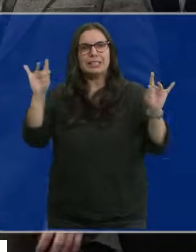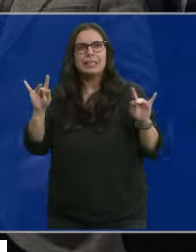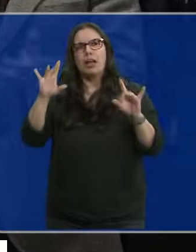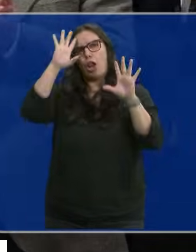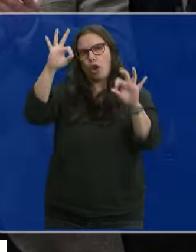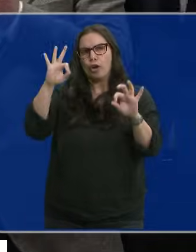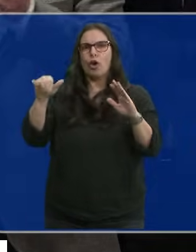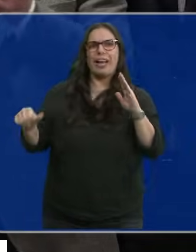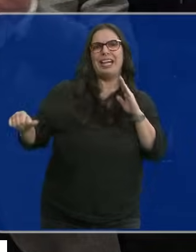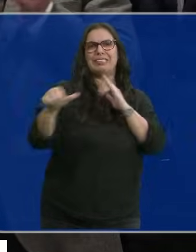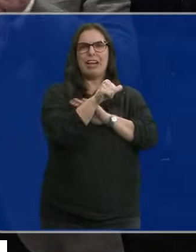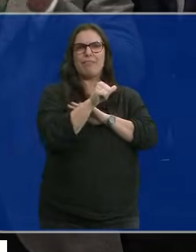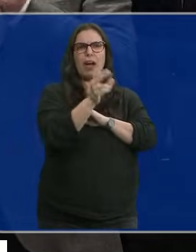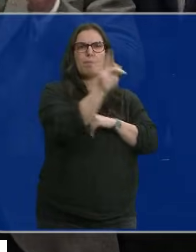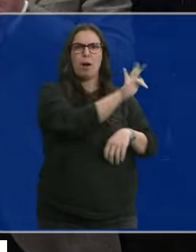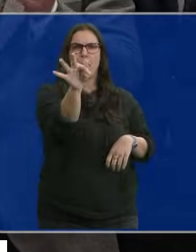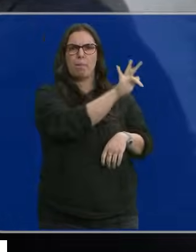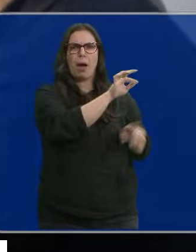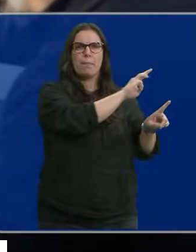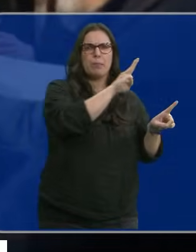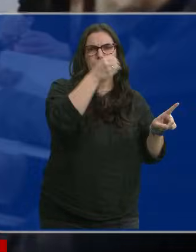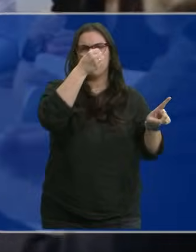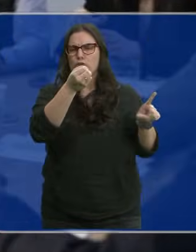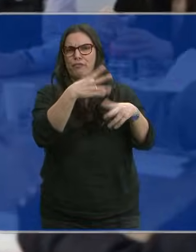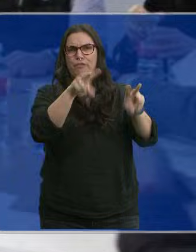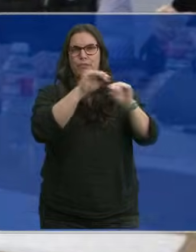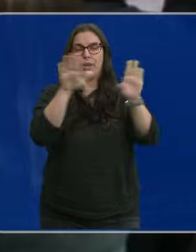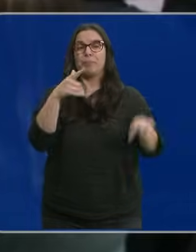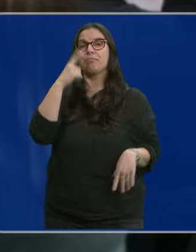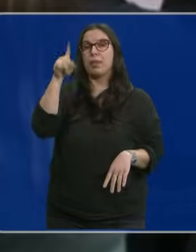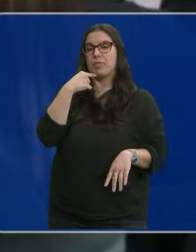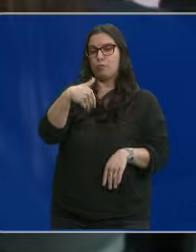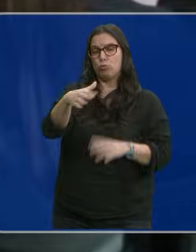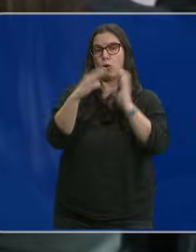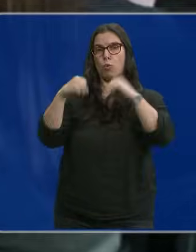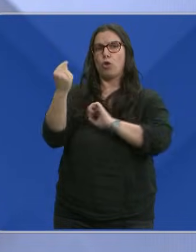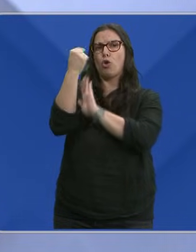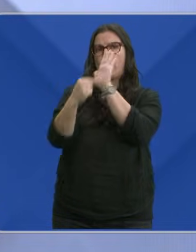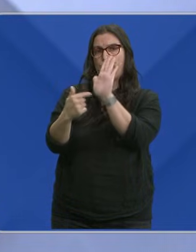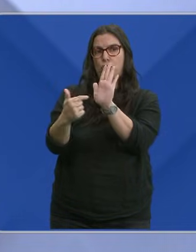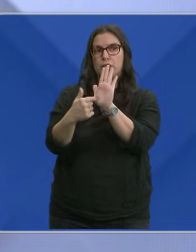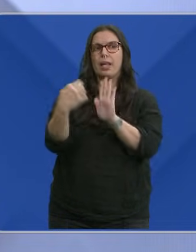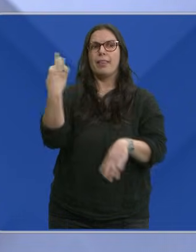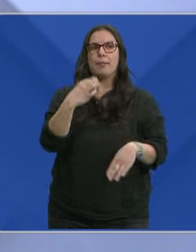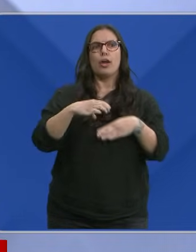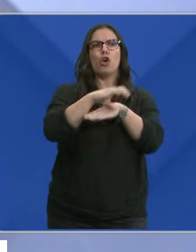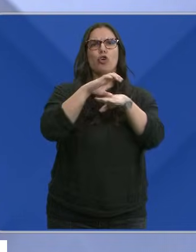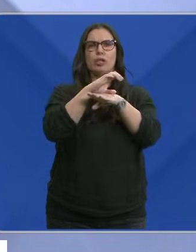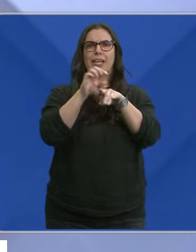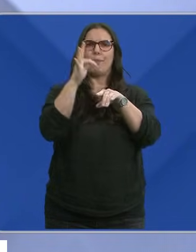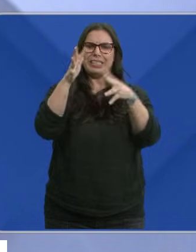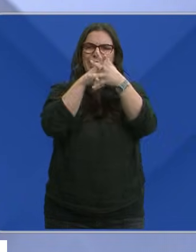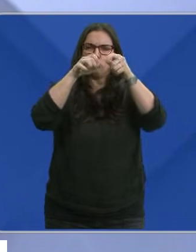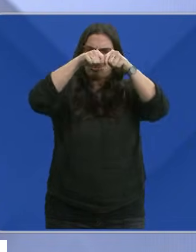no a la estafa del bipartidismo. Y ponen condiciones a los futuros acuerdos. Tienen que ser consejerías con